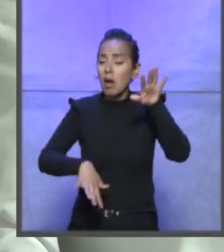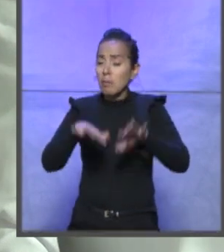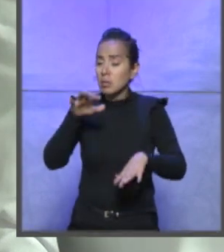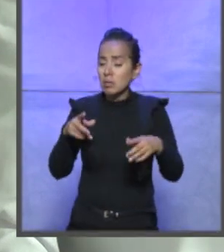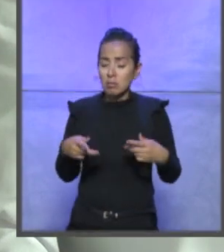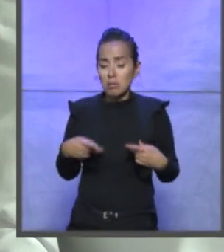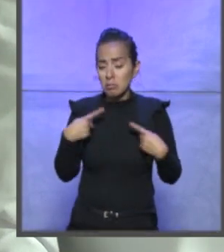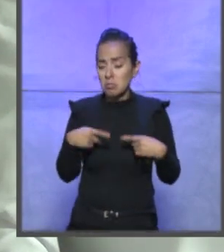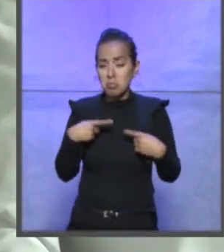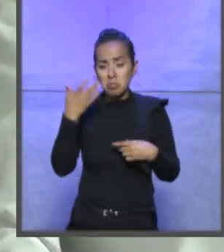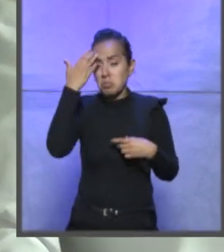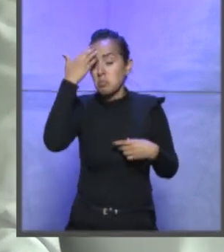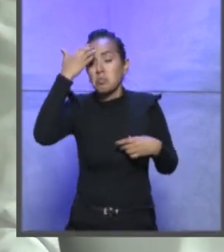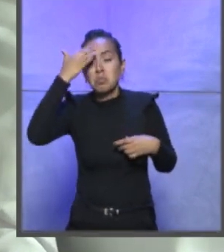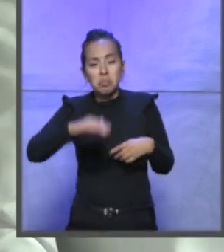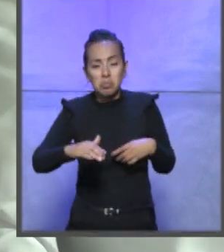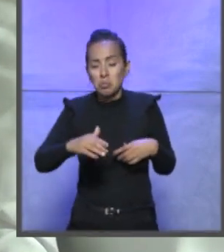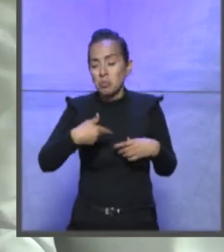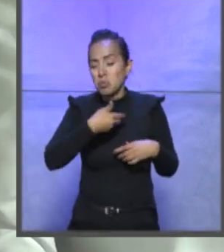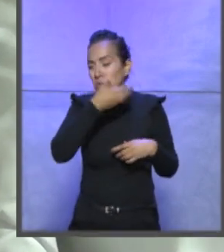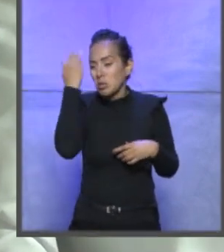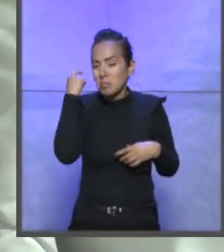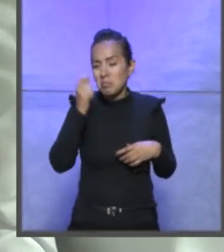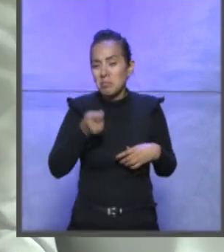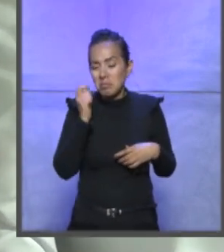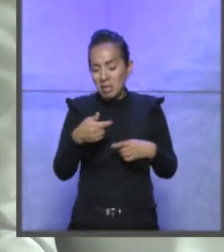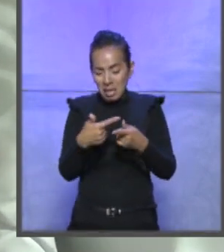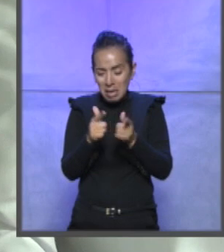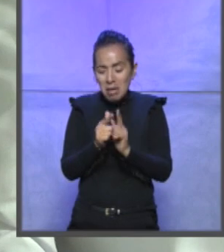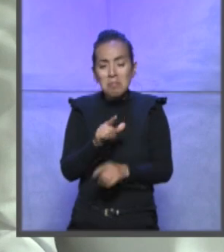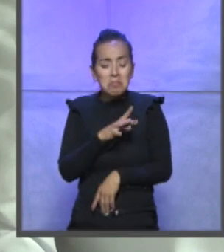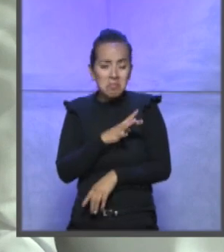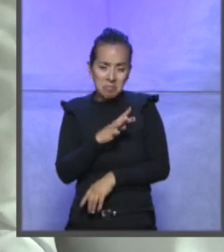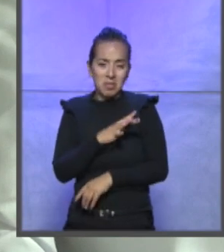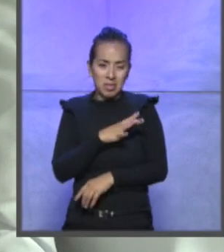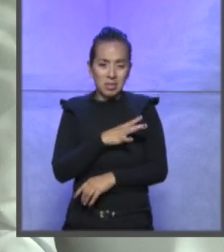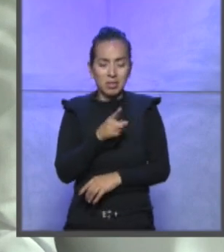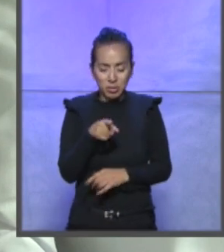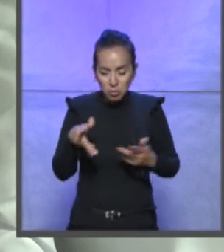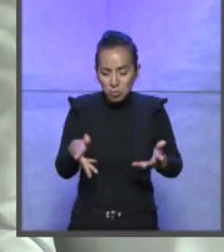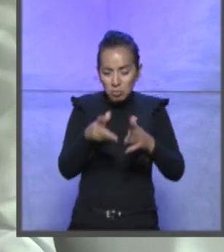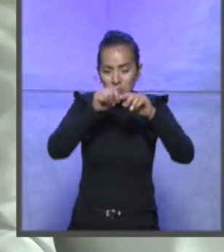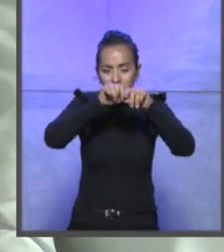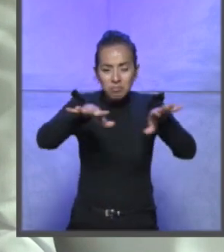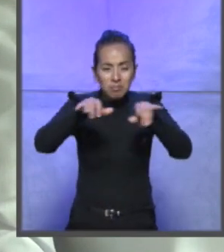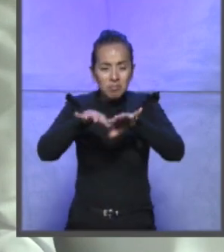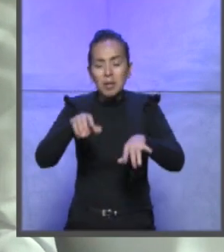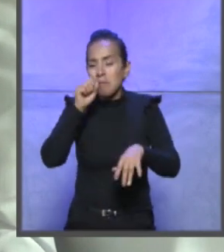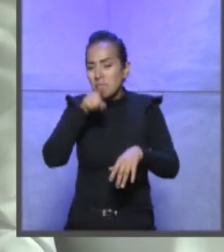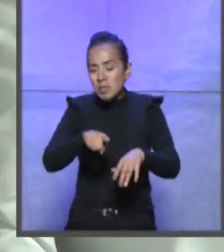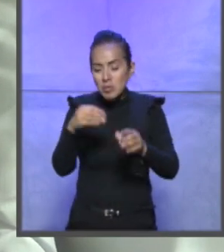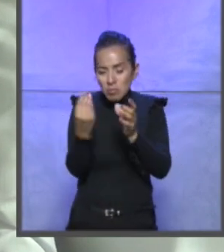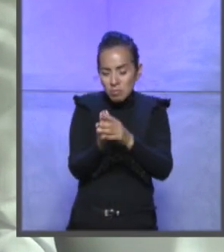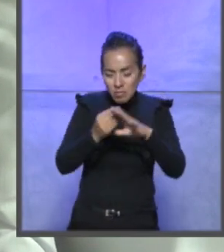personas o jóvenes no conocen o no están informados de que existen estos grupos. Entonces es promulgar y